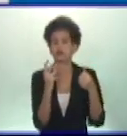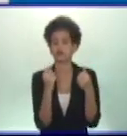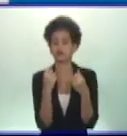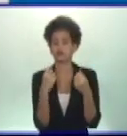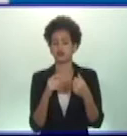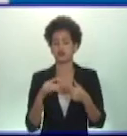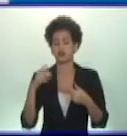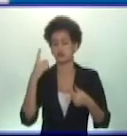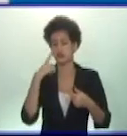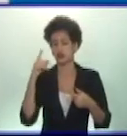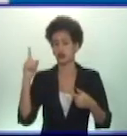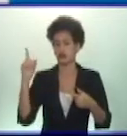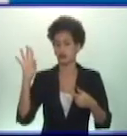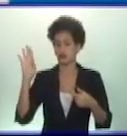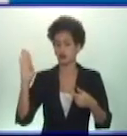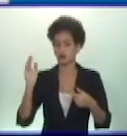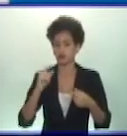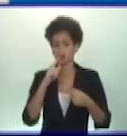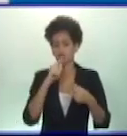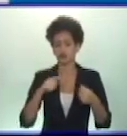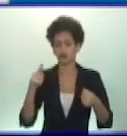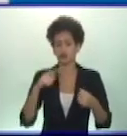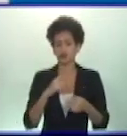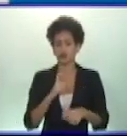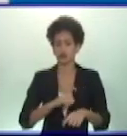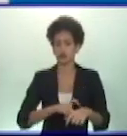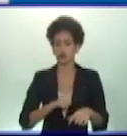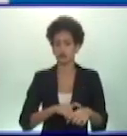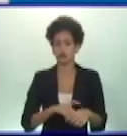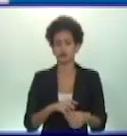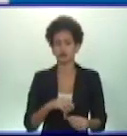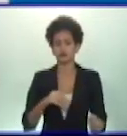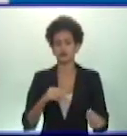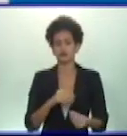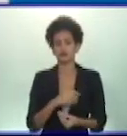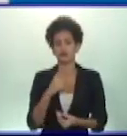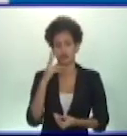la columna B y lo enlacen. En unos minutos revisamos.